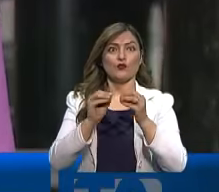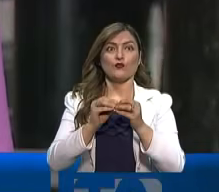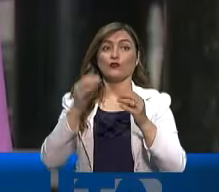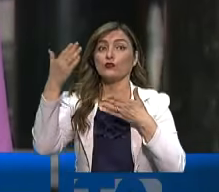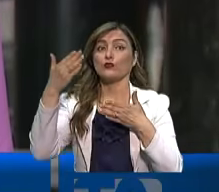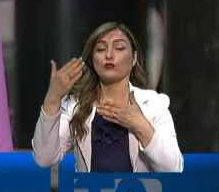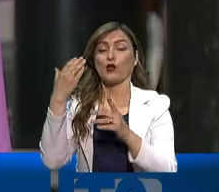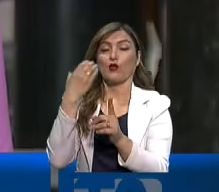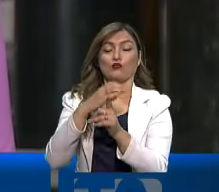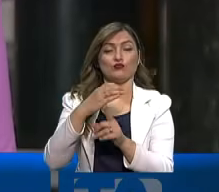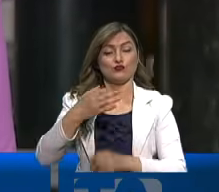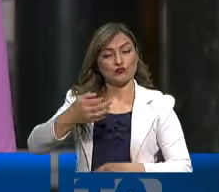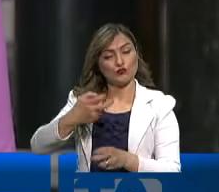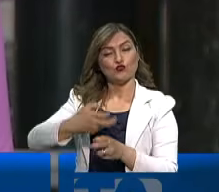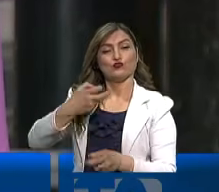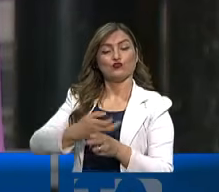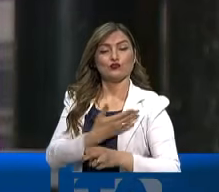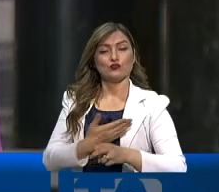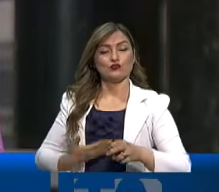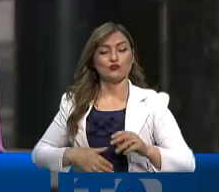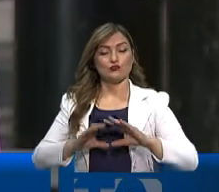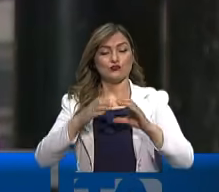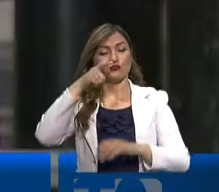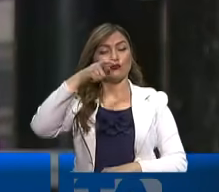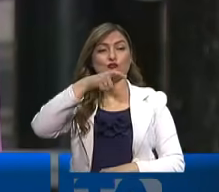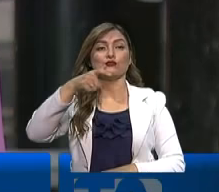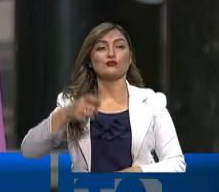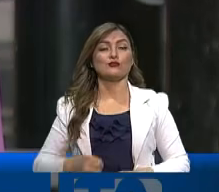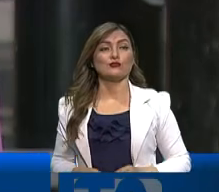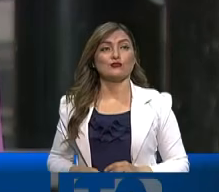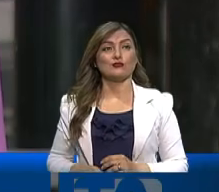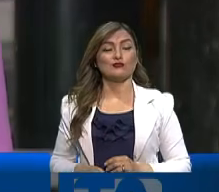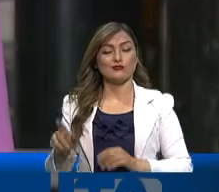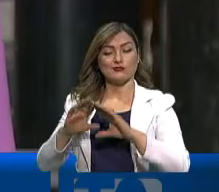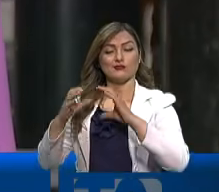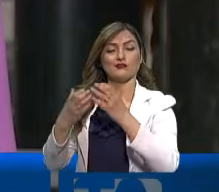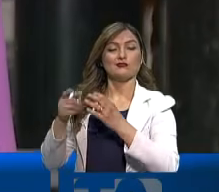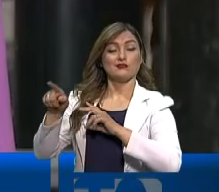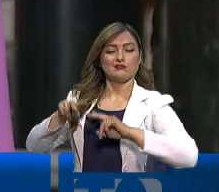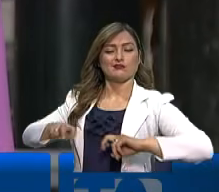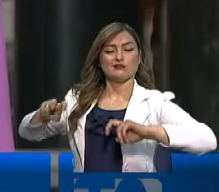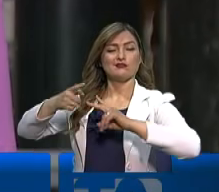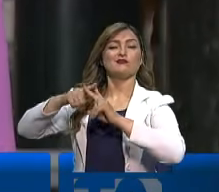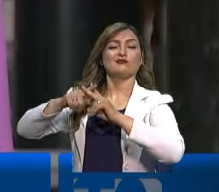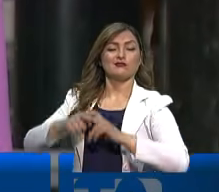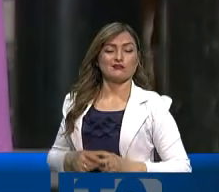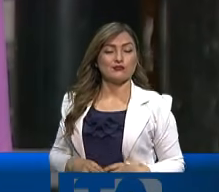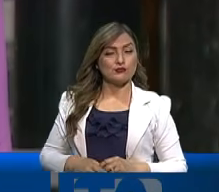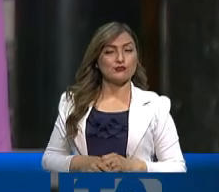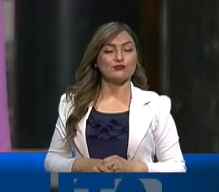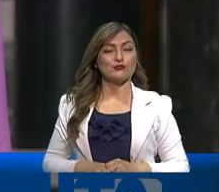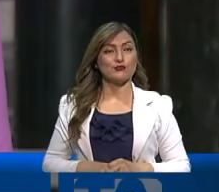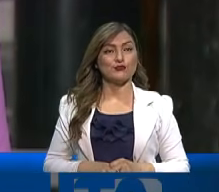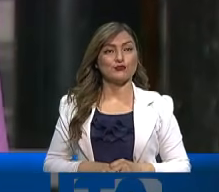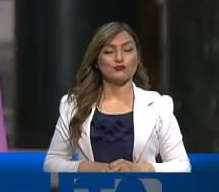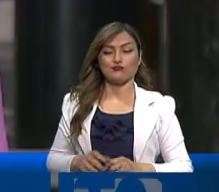criticada por el presidente de la Comisión de Fiscalización, pues de primera instancia esa comisión iba a iniciar esta investigación. Sin